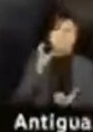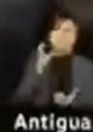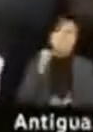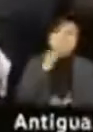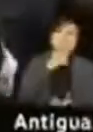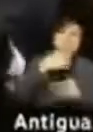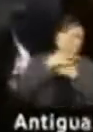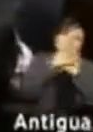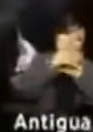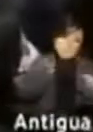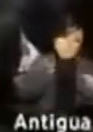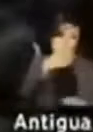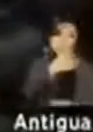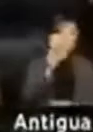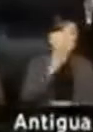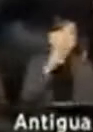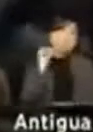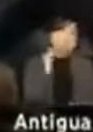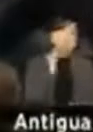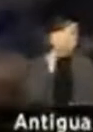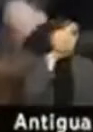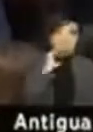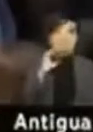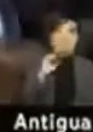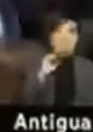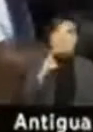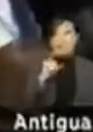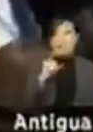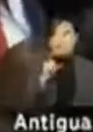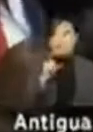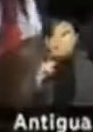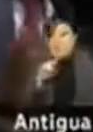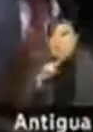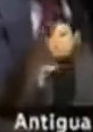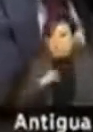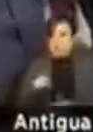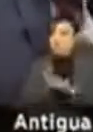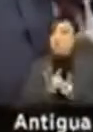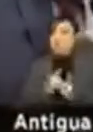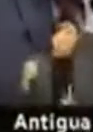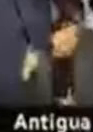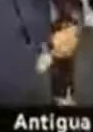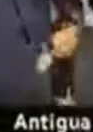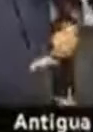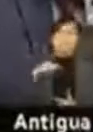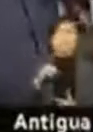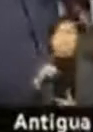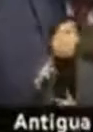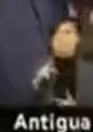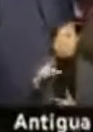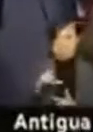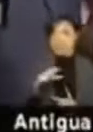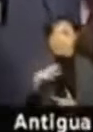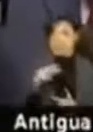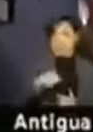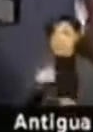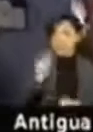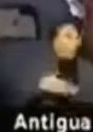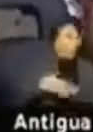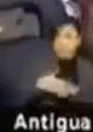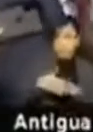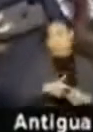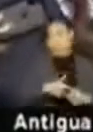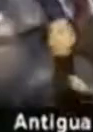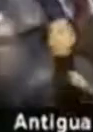también son muy serias, ¿no? Entre las fortalezas, lo que tenemos es que, bueno, tenemos el Ejecutivo, gobernamos la